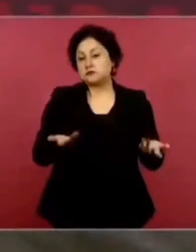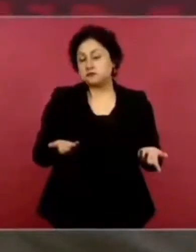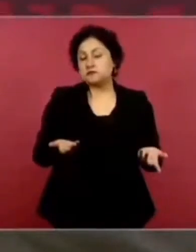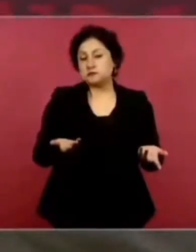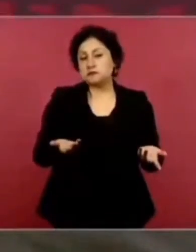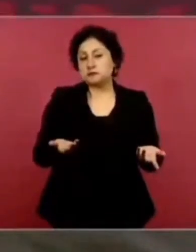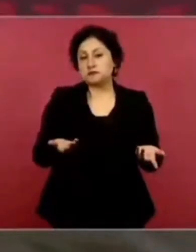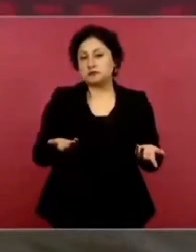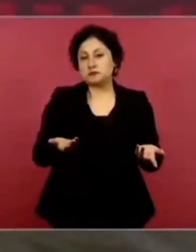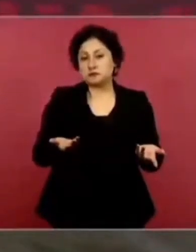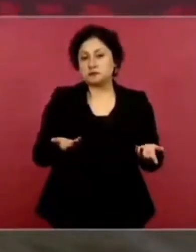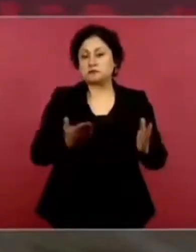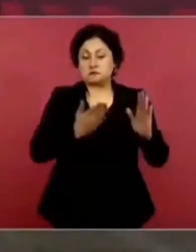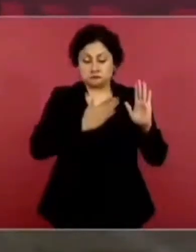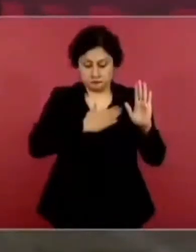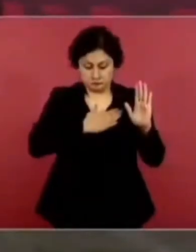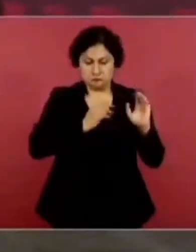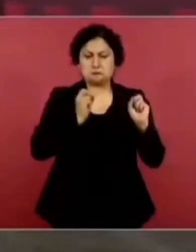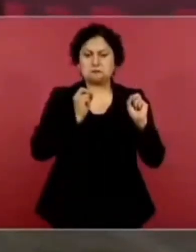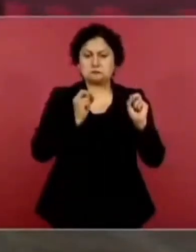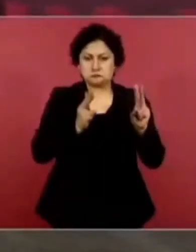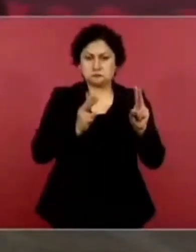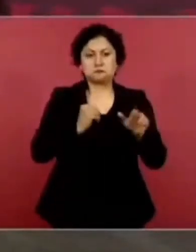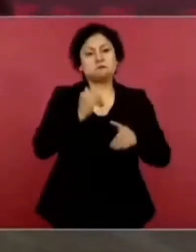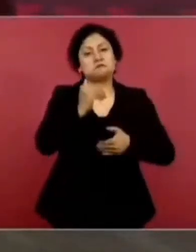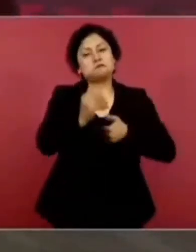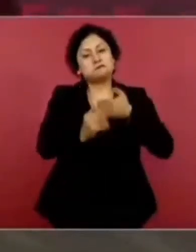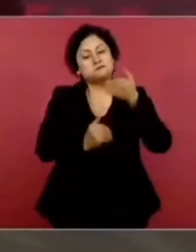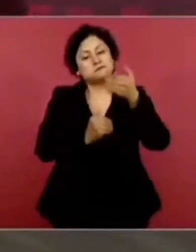iniciamos los trabajos con este propósito.